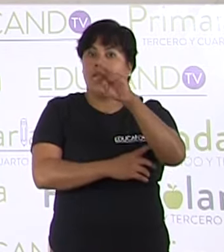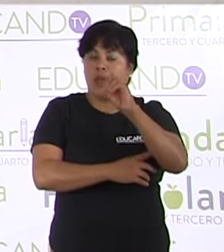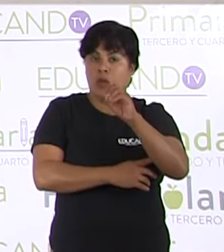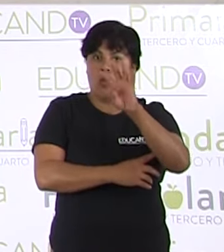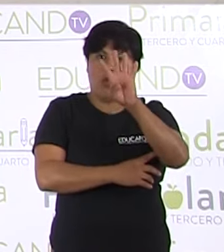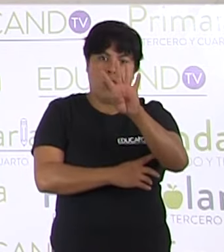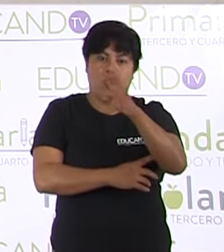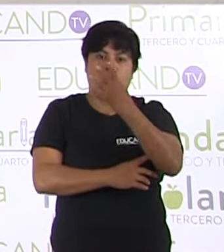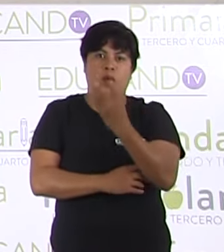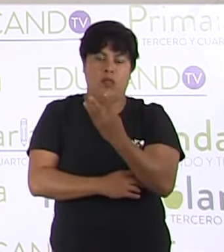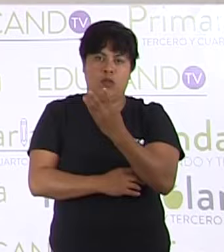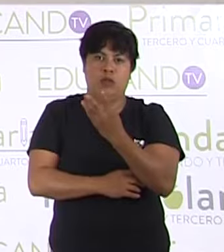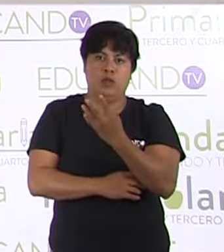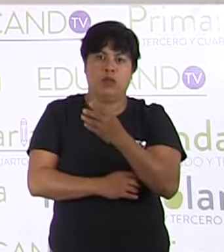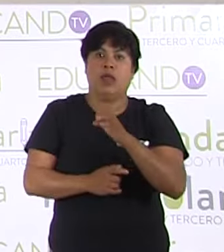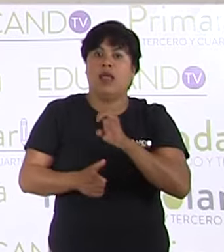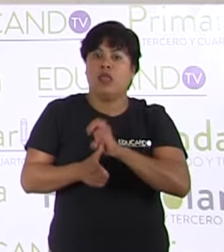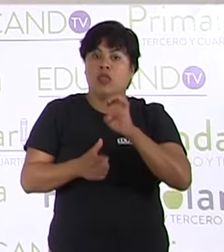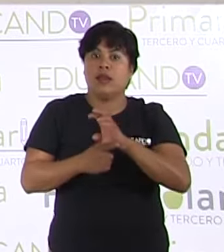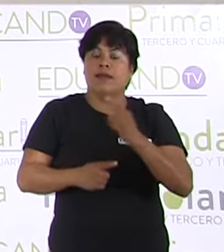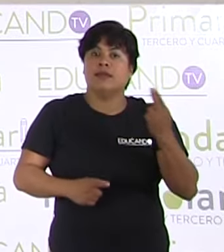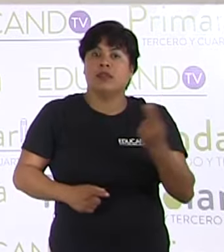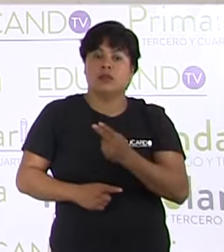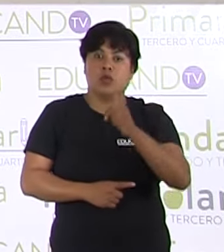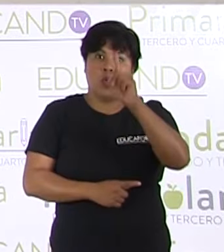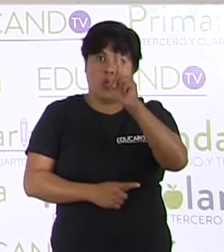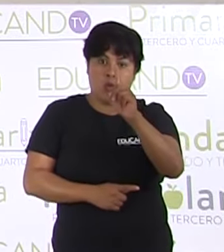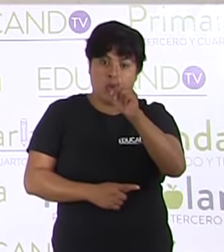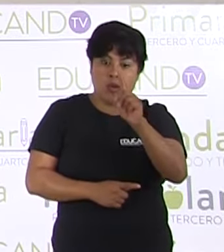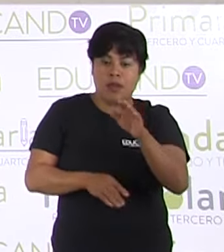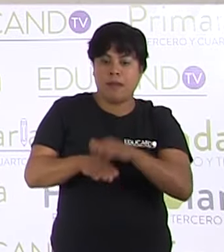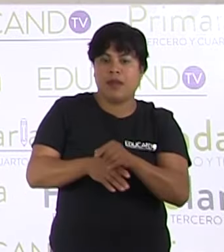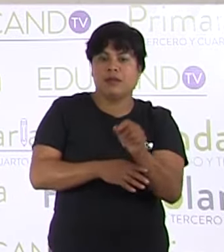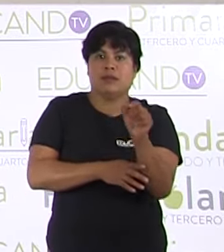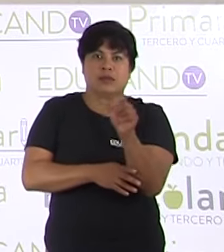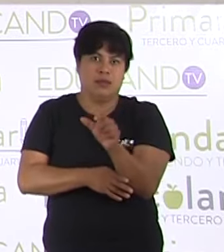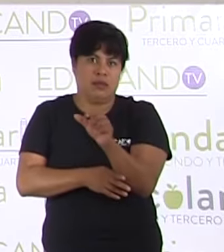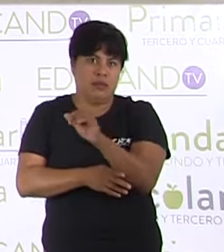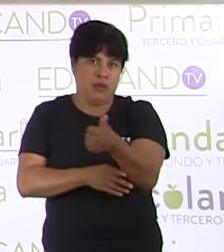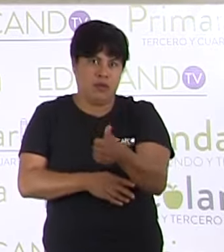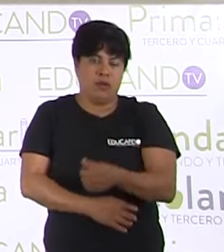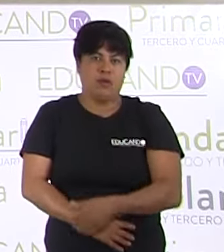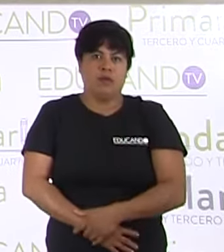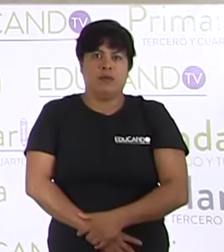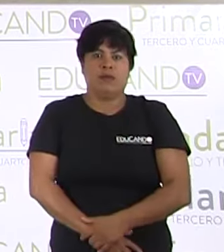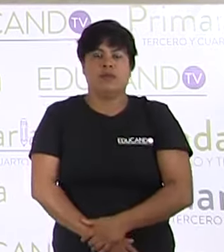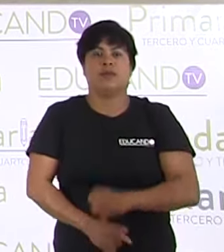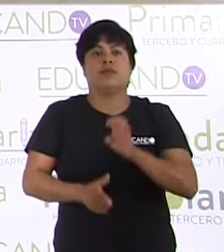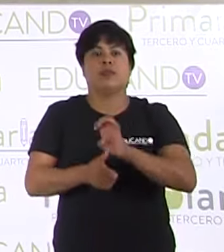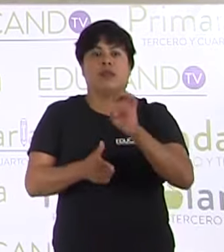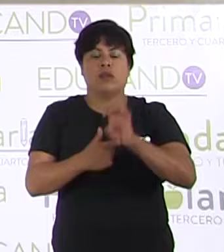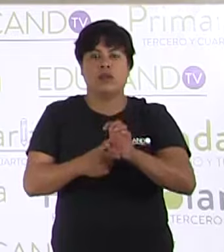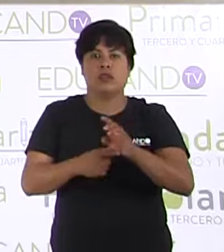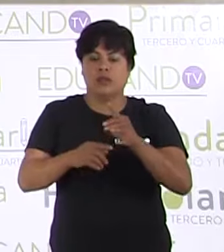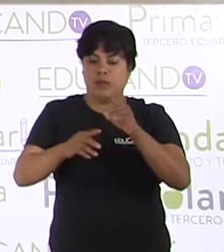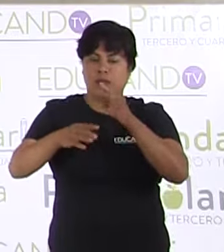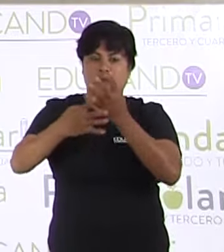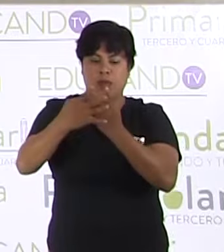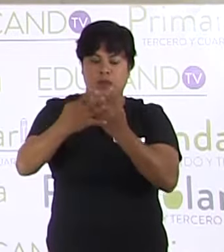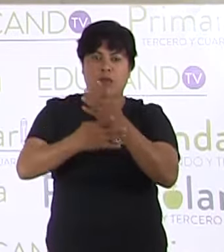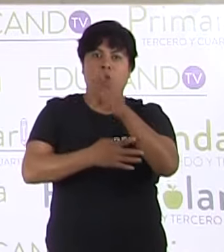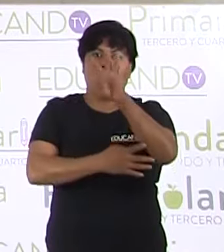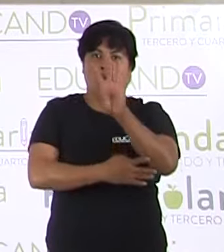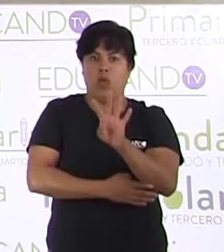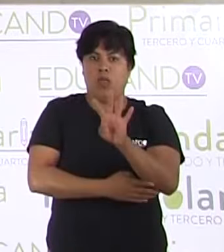4/4 por lo tanto necesitamos un entero más una parte del siguiente entero Entonces vamos a dividir nuestro entero